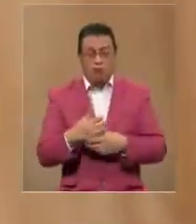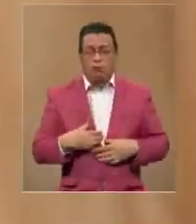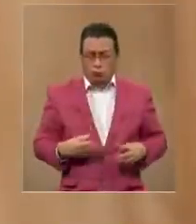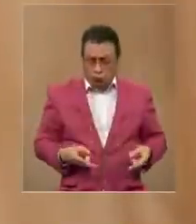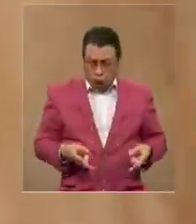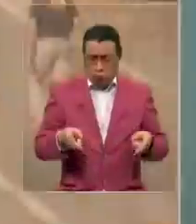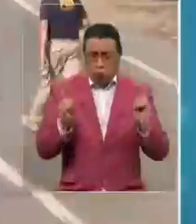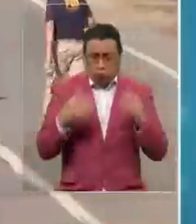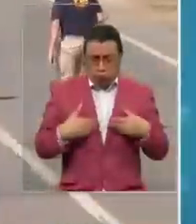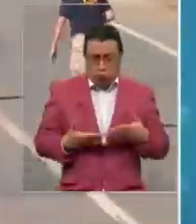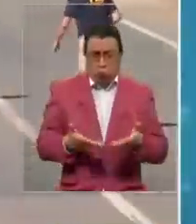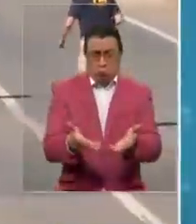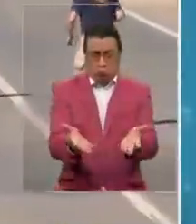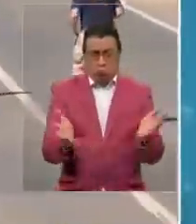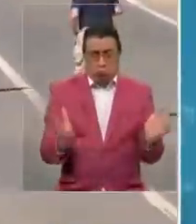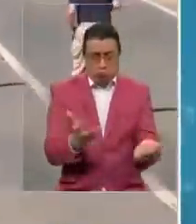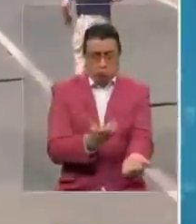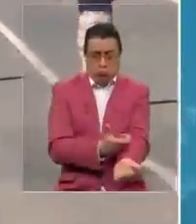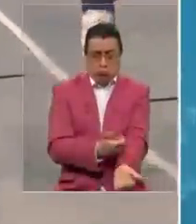hacer.